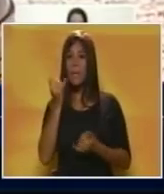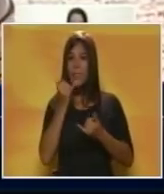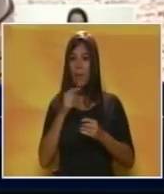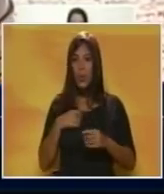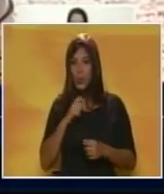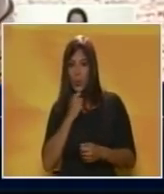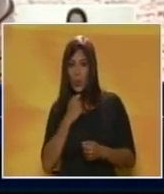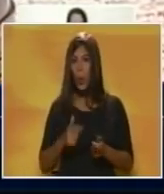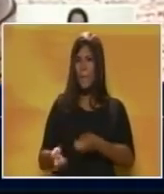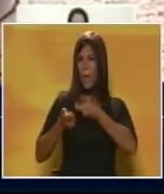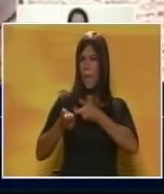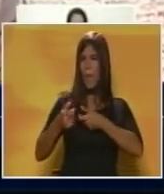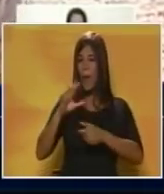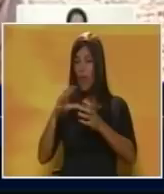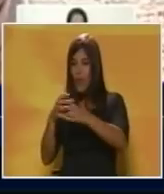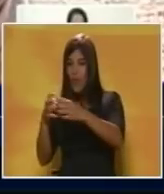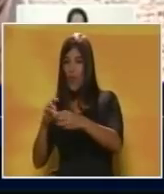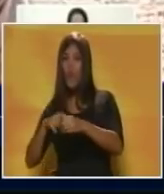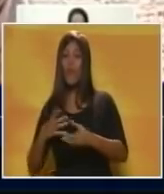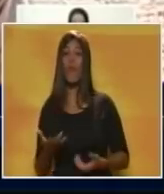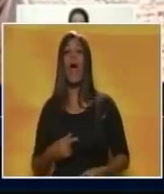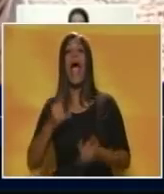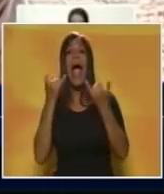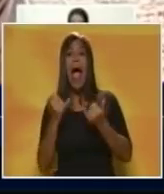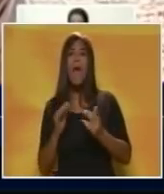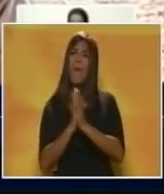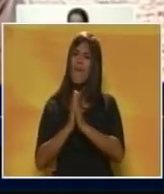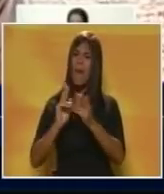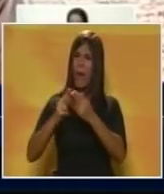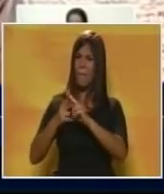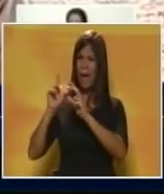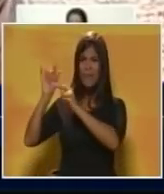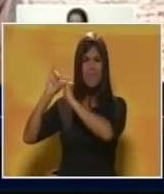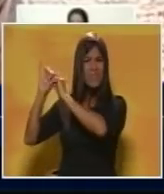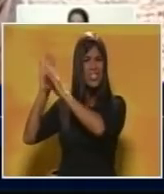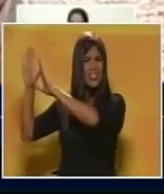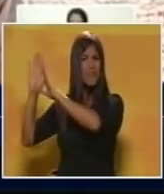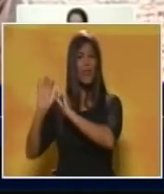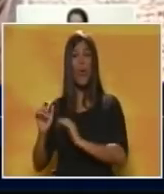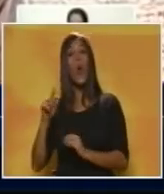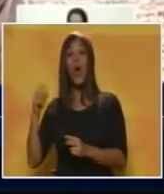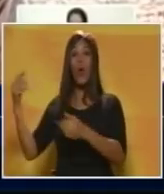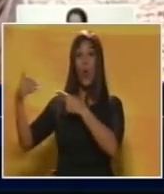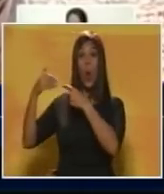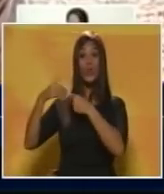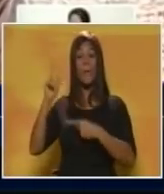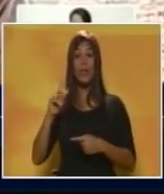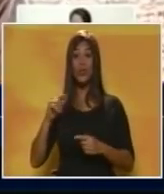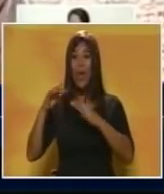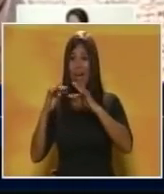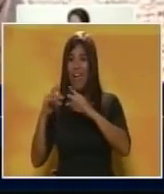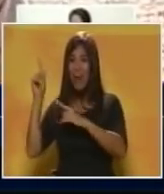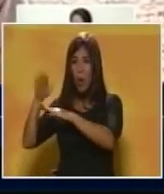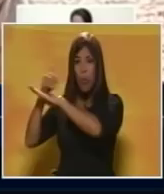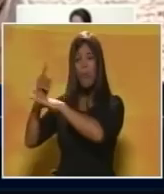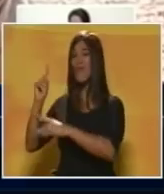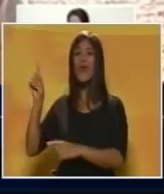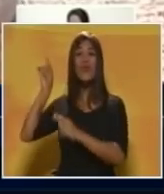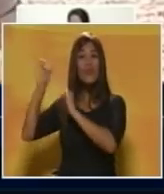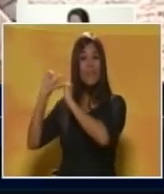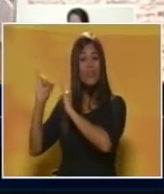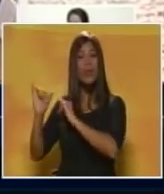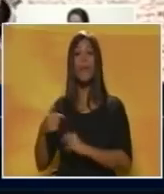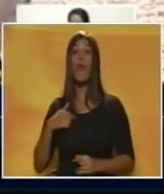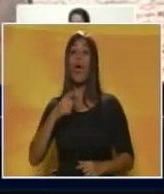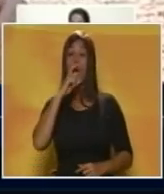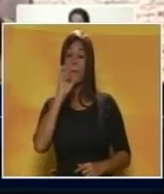FARC. Ahora hagan la paz ustedes y no acusen a Venezuela de su propia guerra. El Ejecutivo